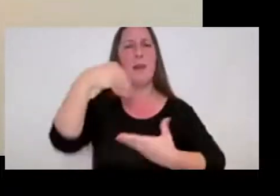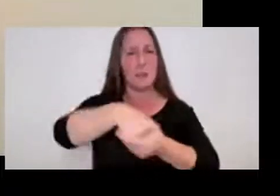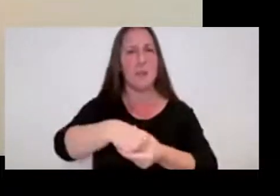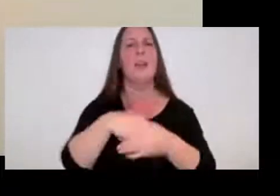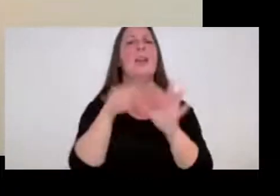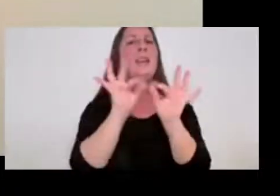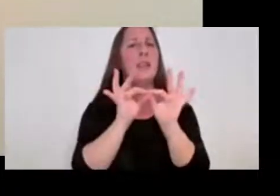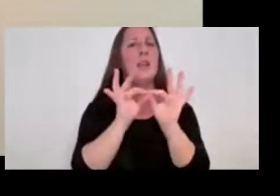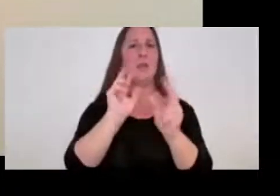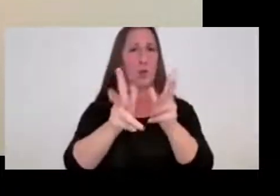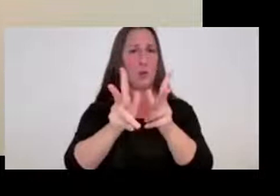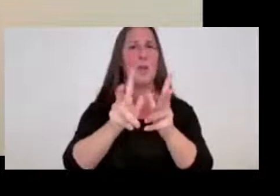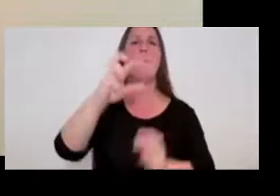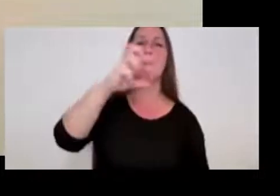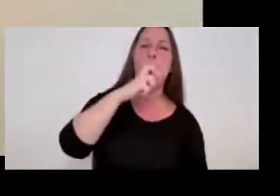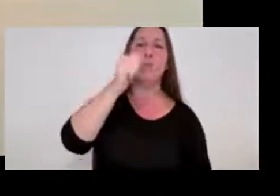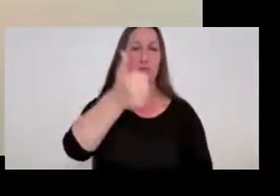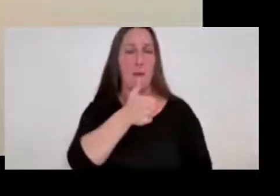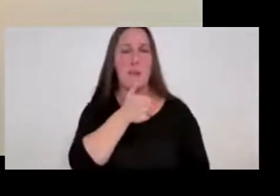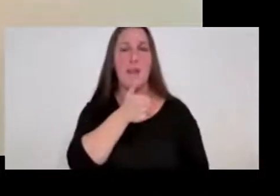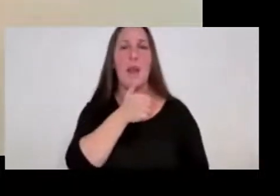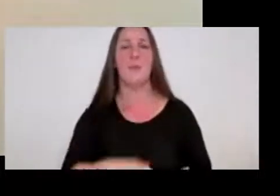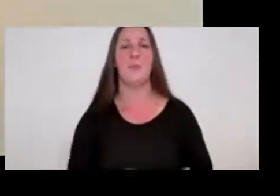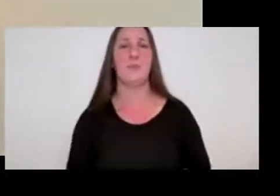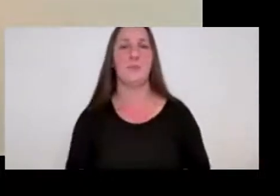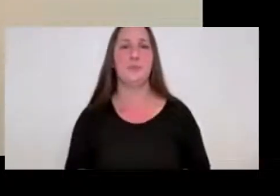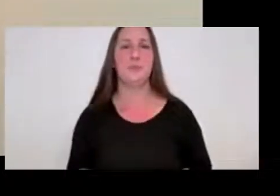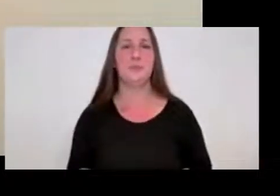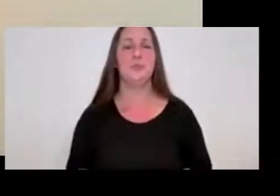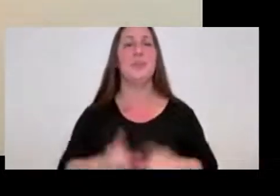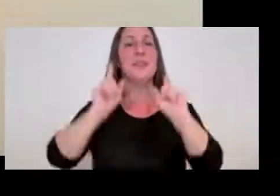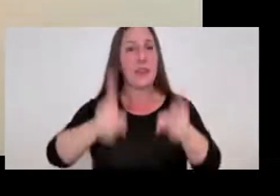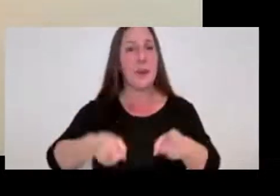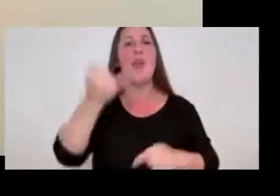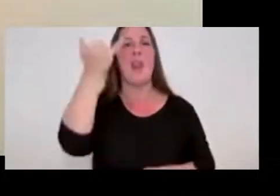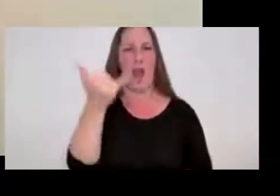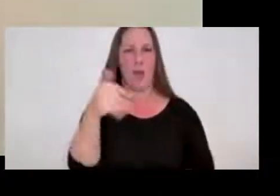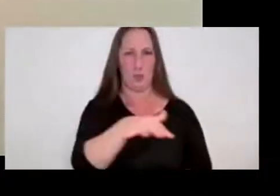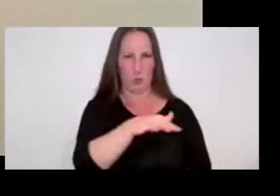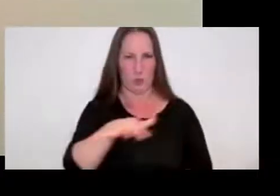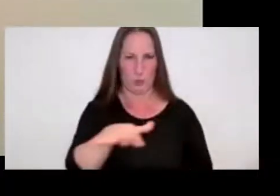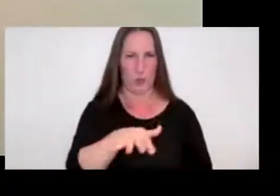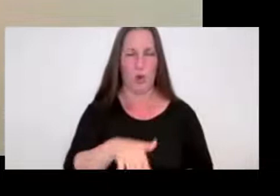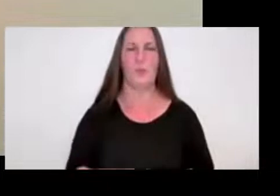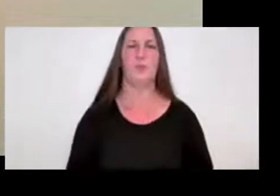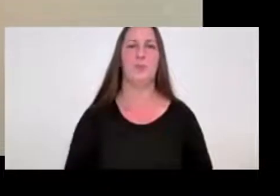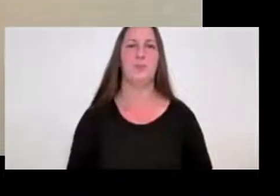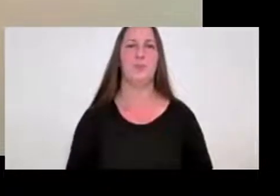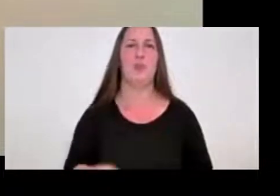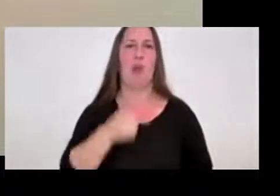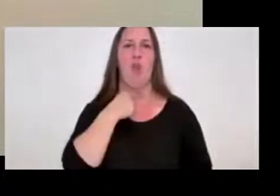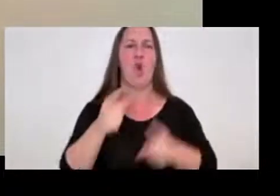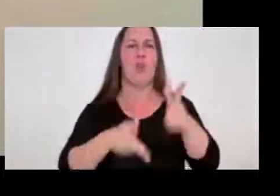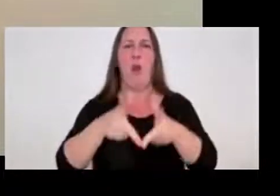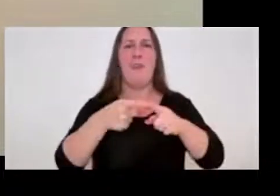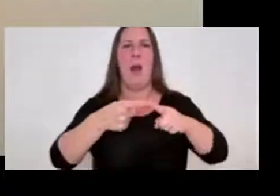de señas, que son Pablo y Yamila, y tenemos subtítulos también. No quiero sacar